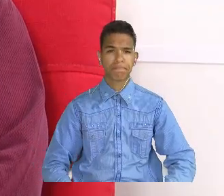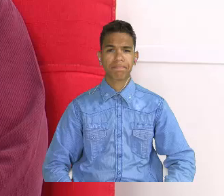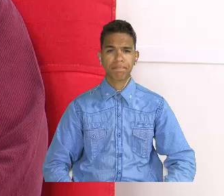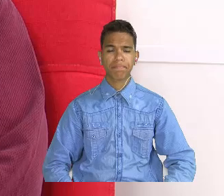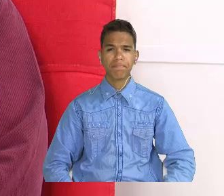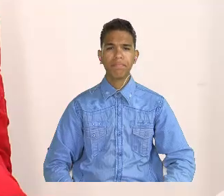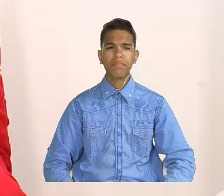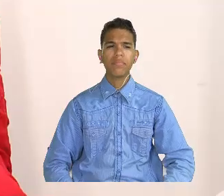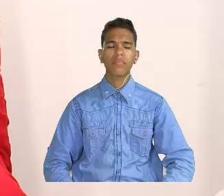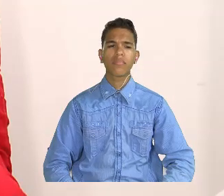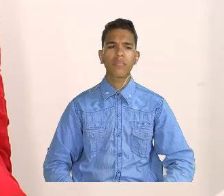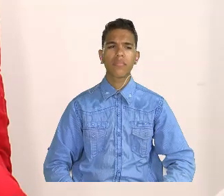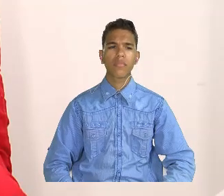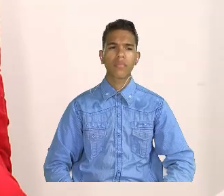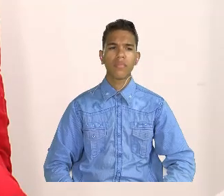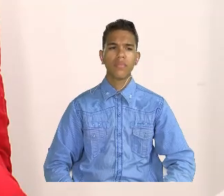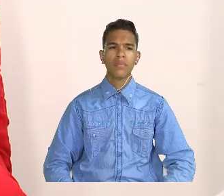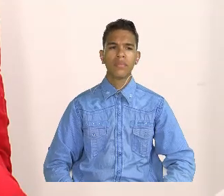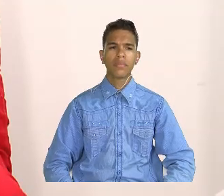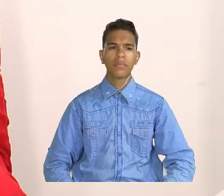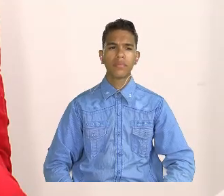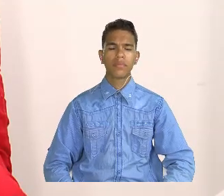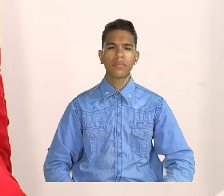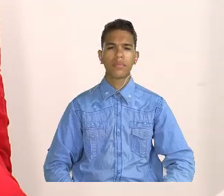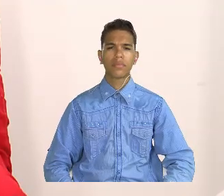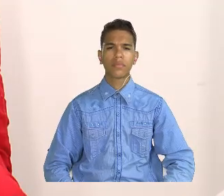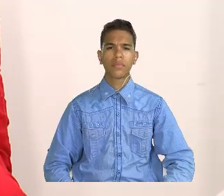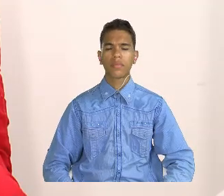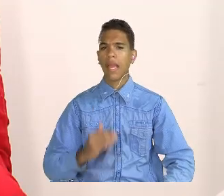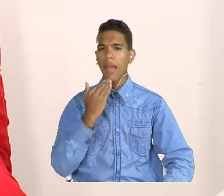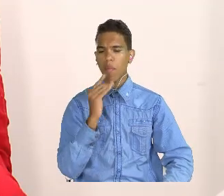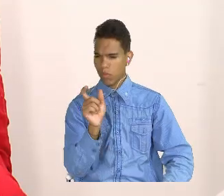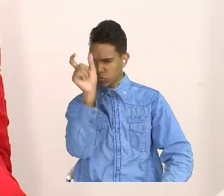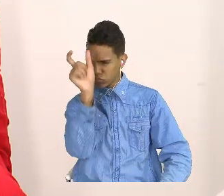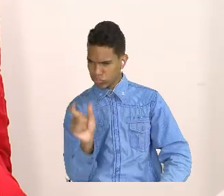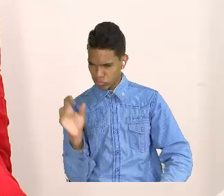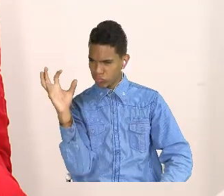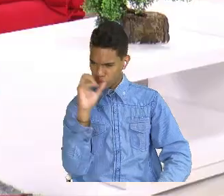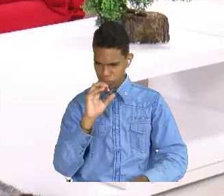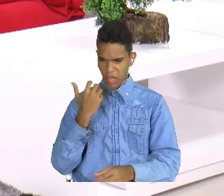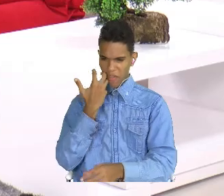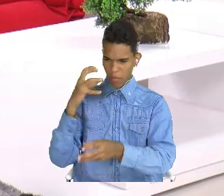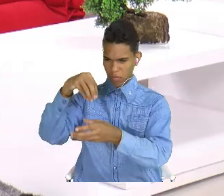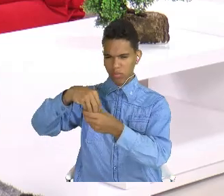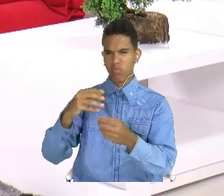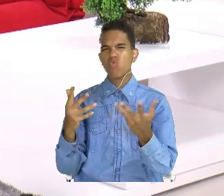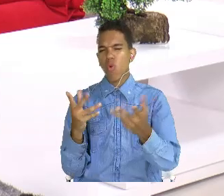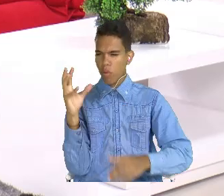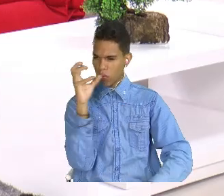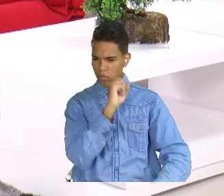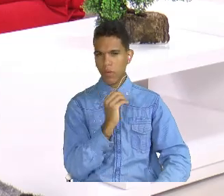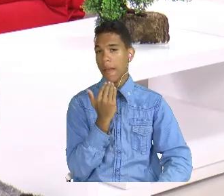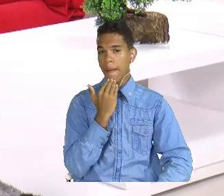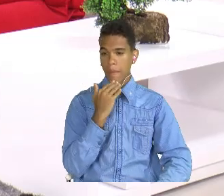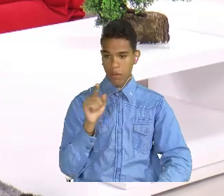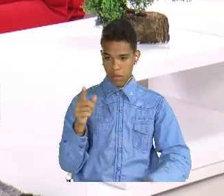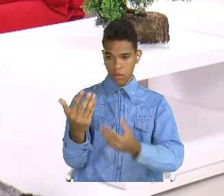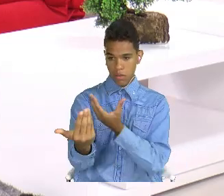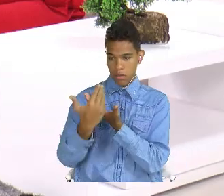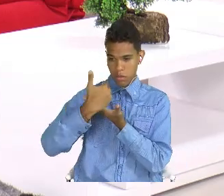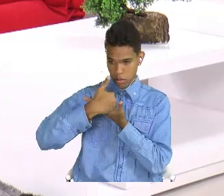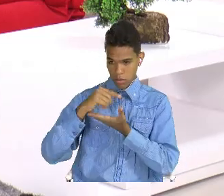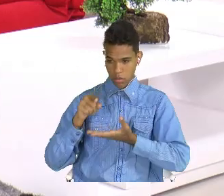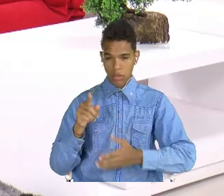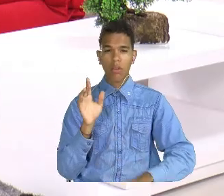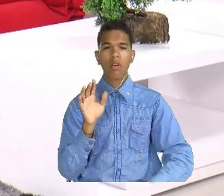se diagnostica un paciente con diabetes? Bueno, un paciente diabético básicamente, pues si me llega a la consulta, es un paciente muchas veces que